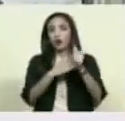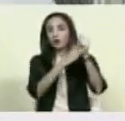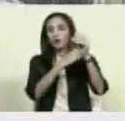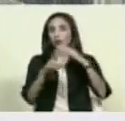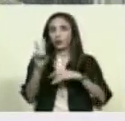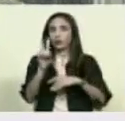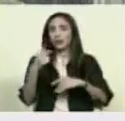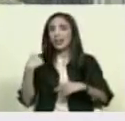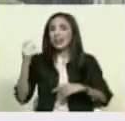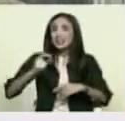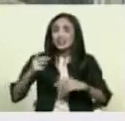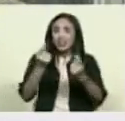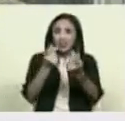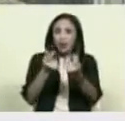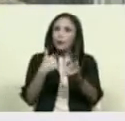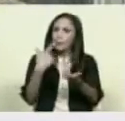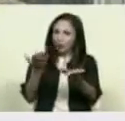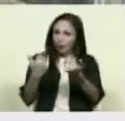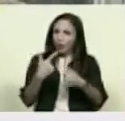¿Necesita más recursos? Pídalo.